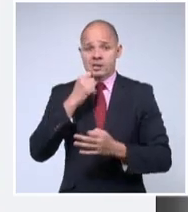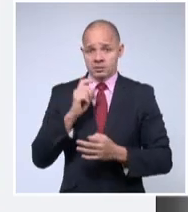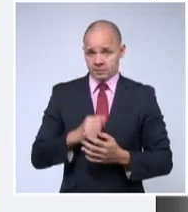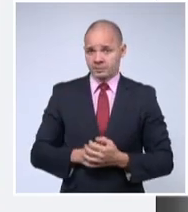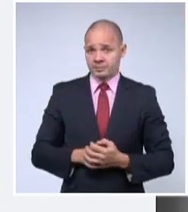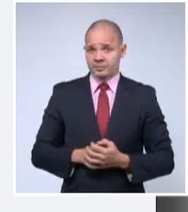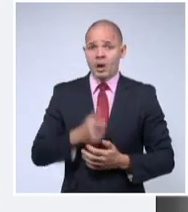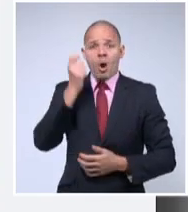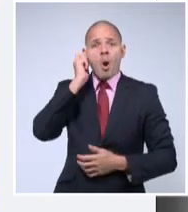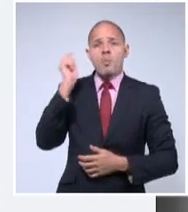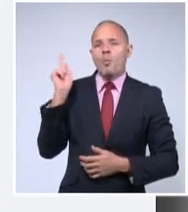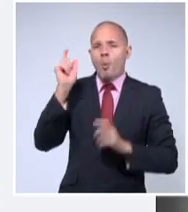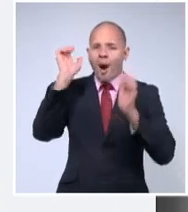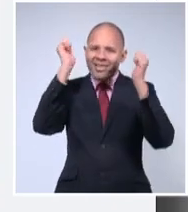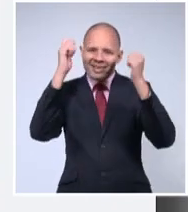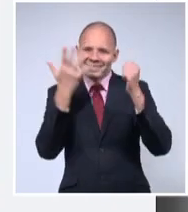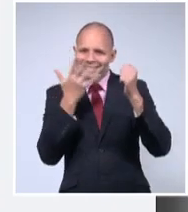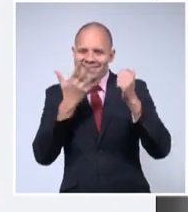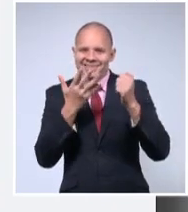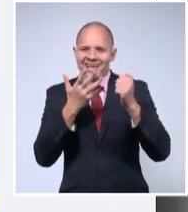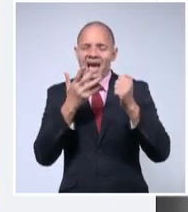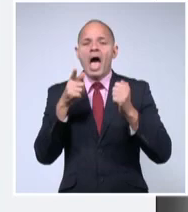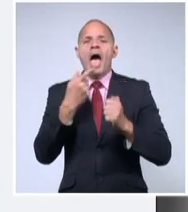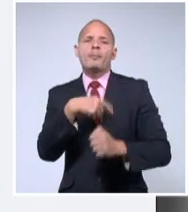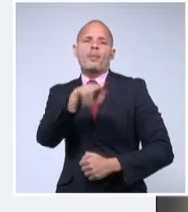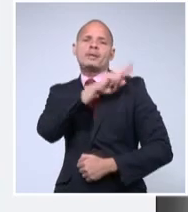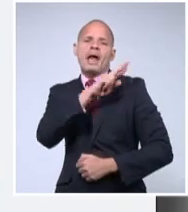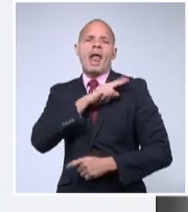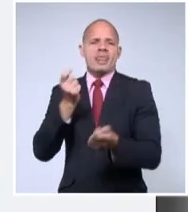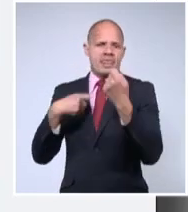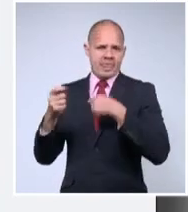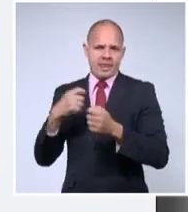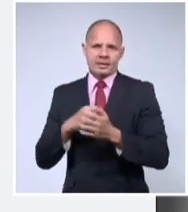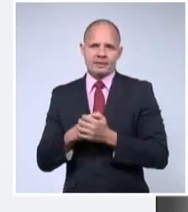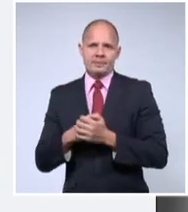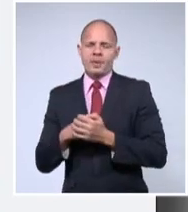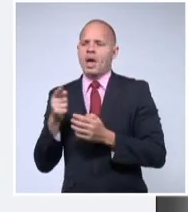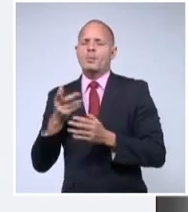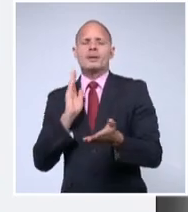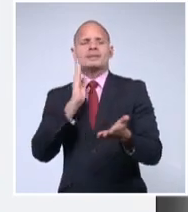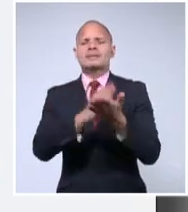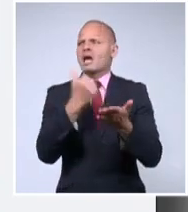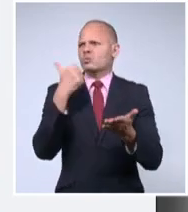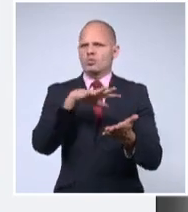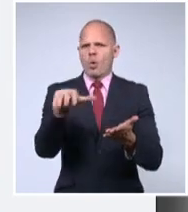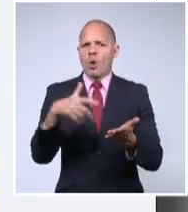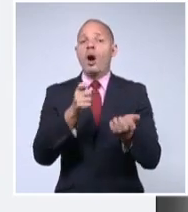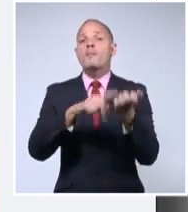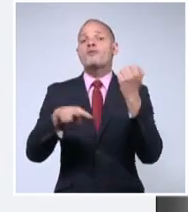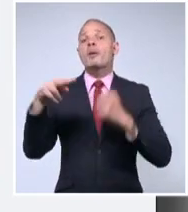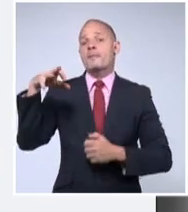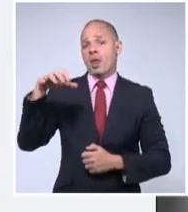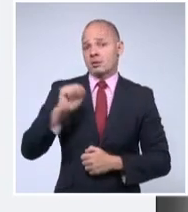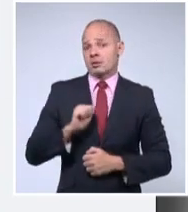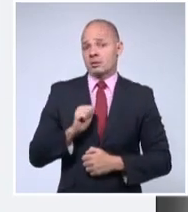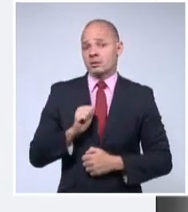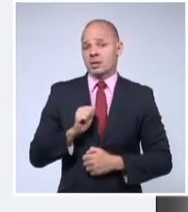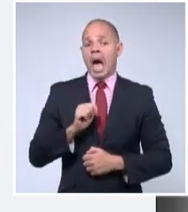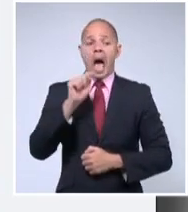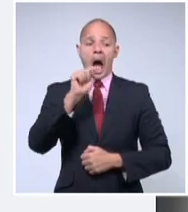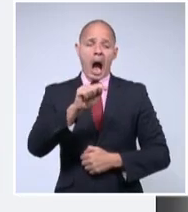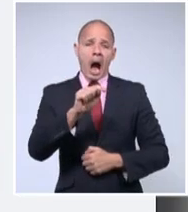de negocios, la anterior, Mara Tecas, estuvo en esta finca en Pinar del Río con Ariel y Omara